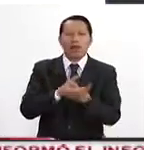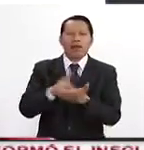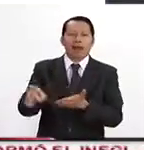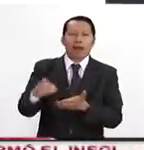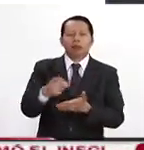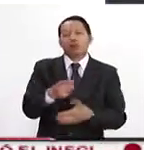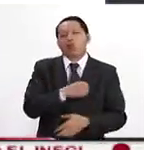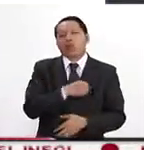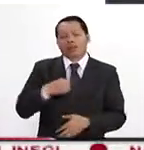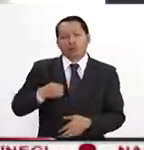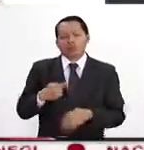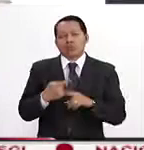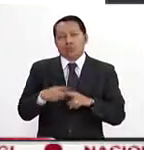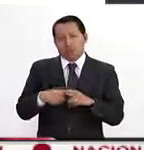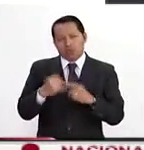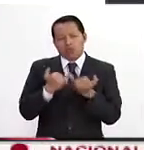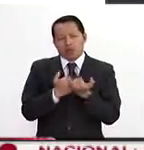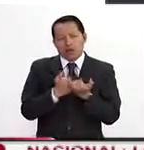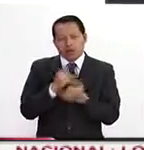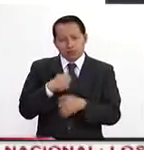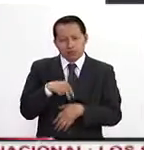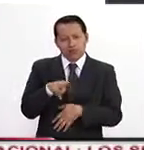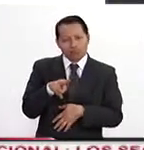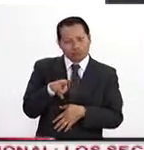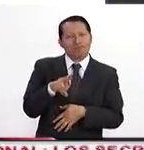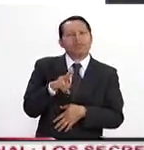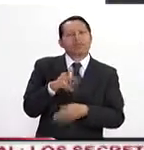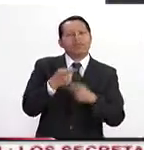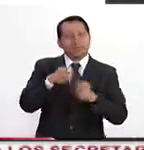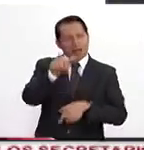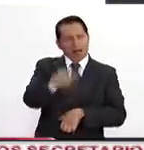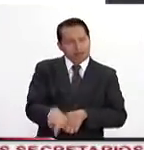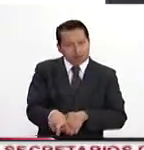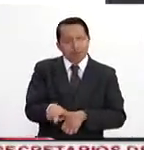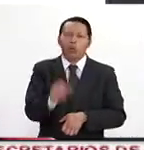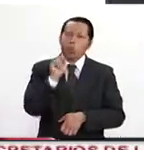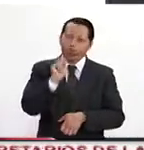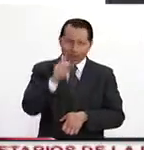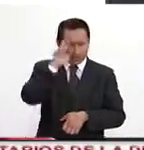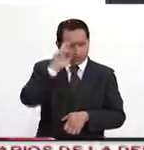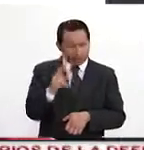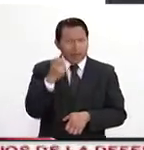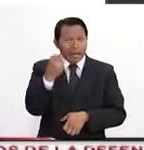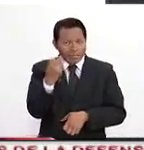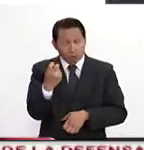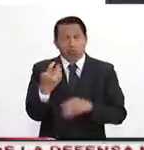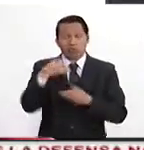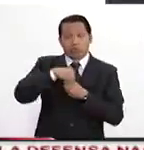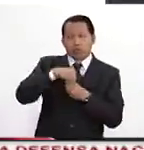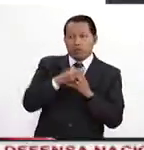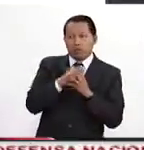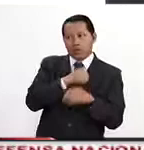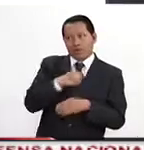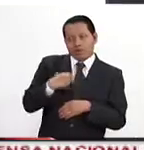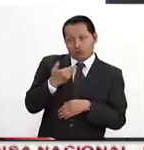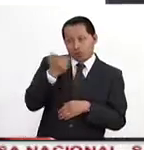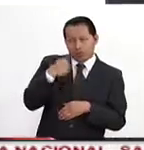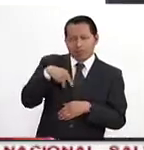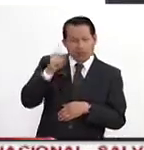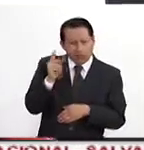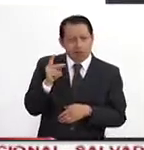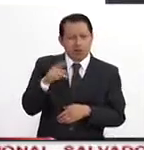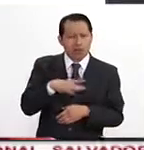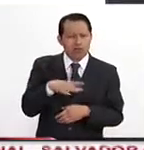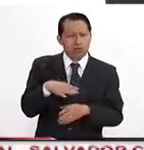y que asumirlos como distintos creo que se convierte en parte de pues no sé si nuestra aplicación pero allá hay